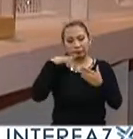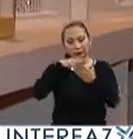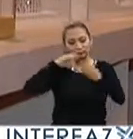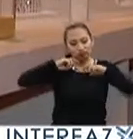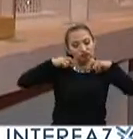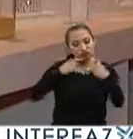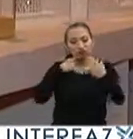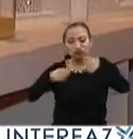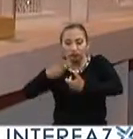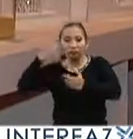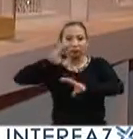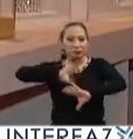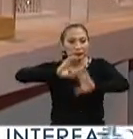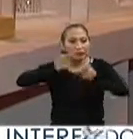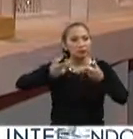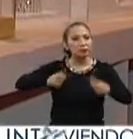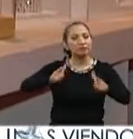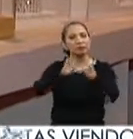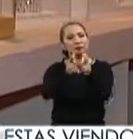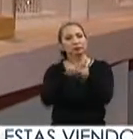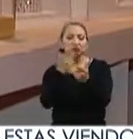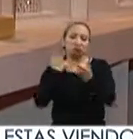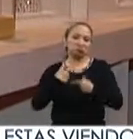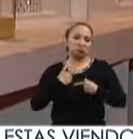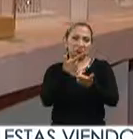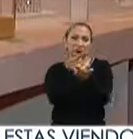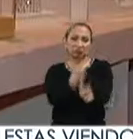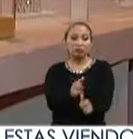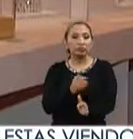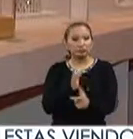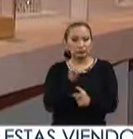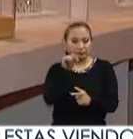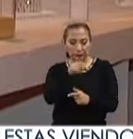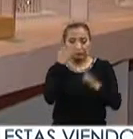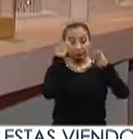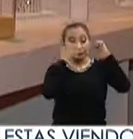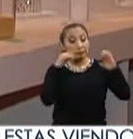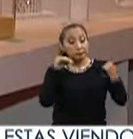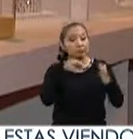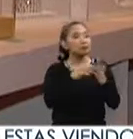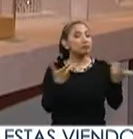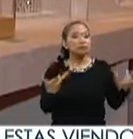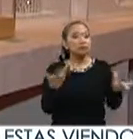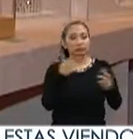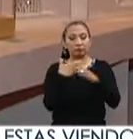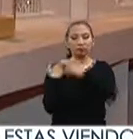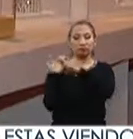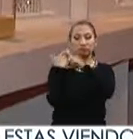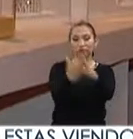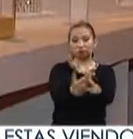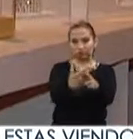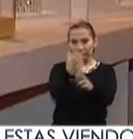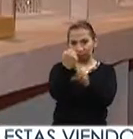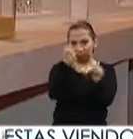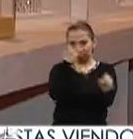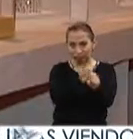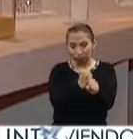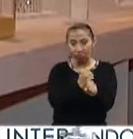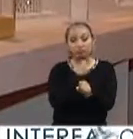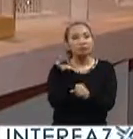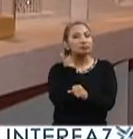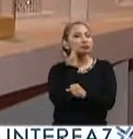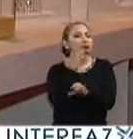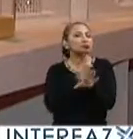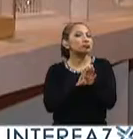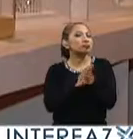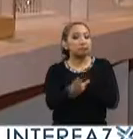de debate, conciertos para el público en general. Entonces en esta exposición lo que estamos haciendo es la celebración del aniversario y lo que